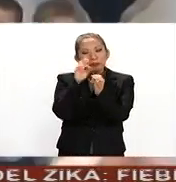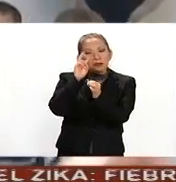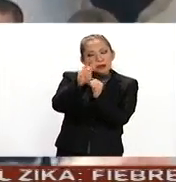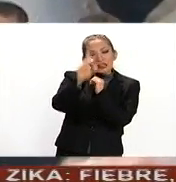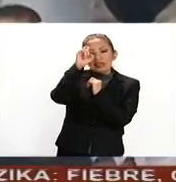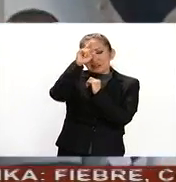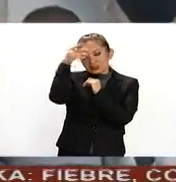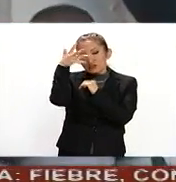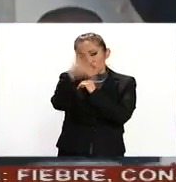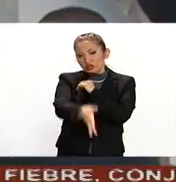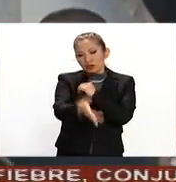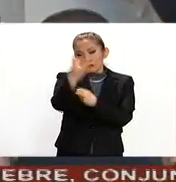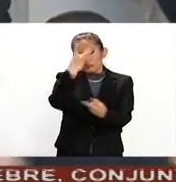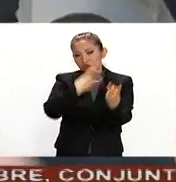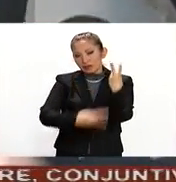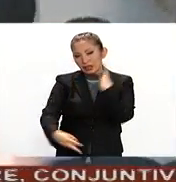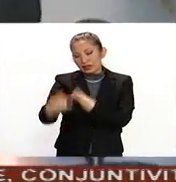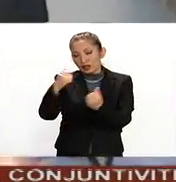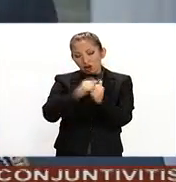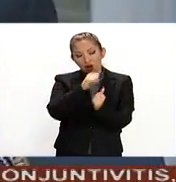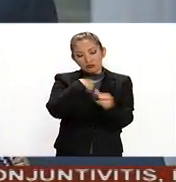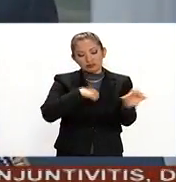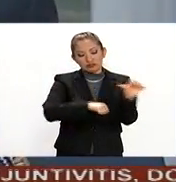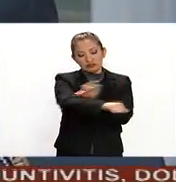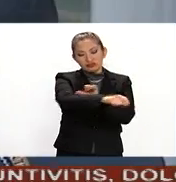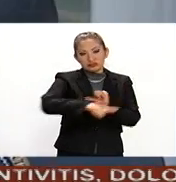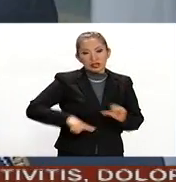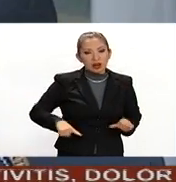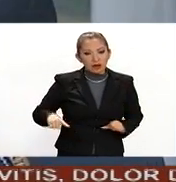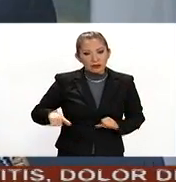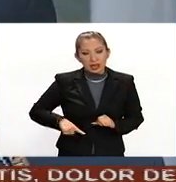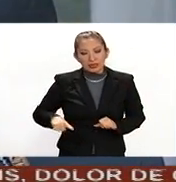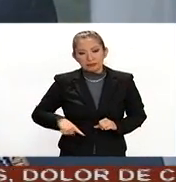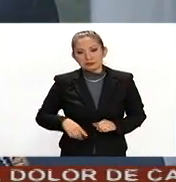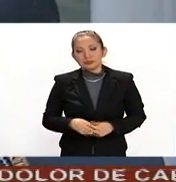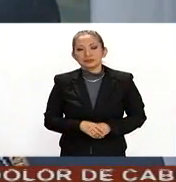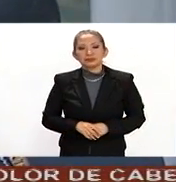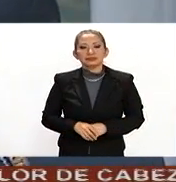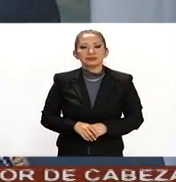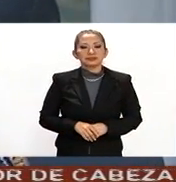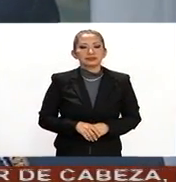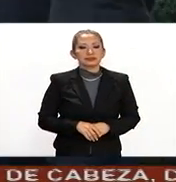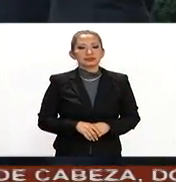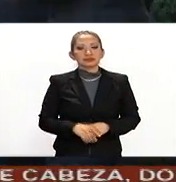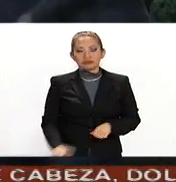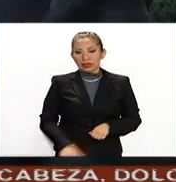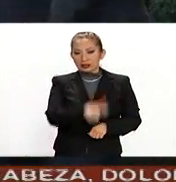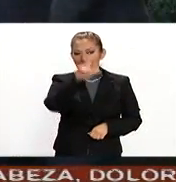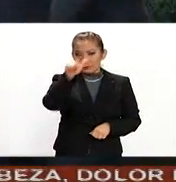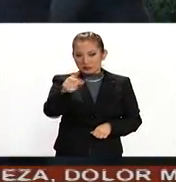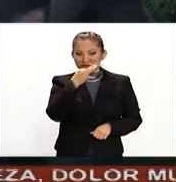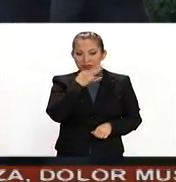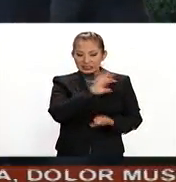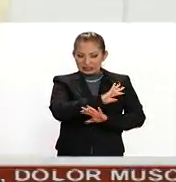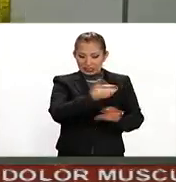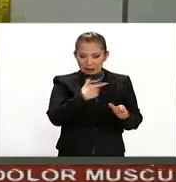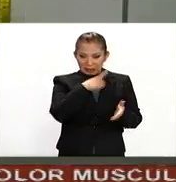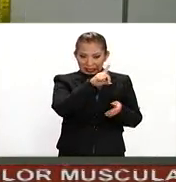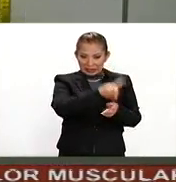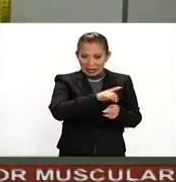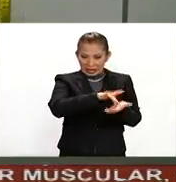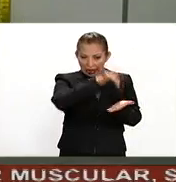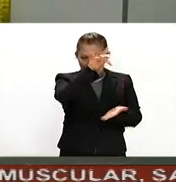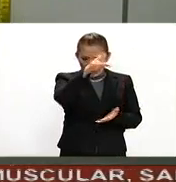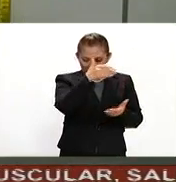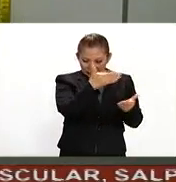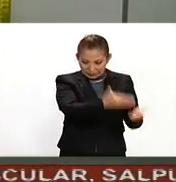tiempos difíciles que vendrán con el cambio de administración. Luego del festejo por el Día de Acción de